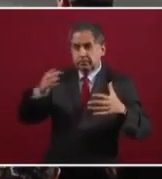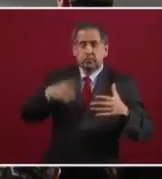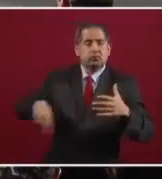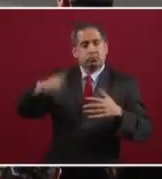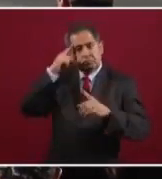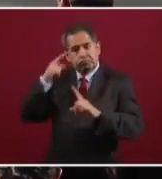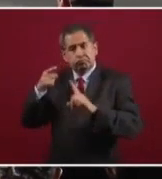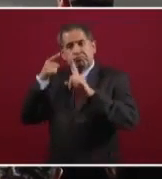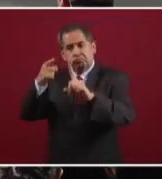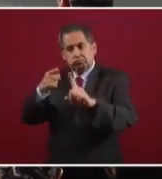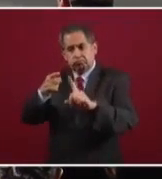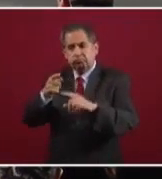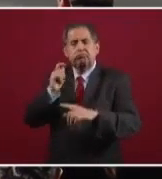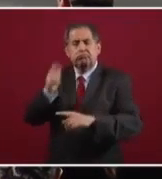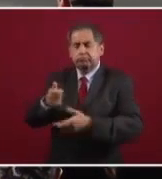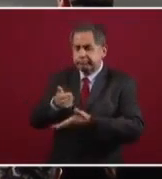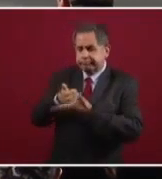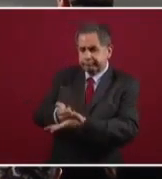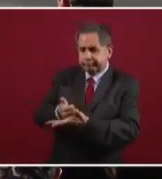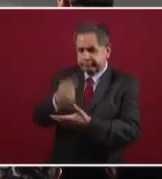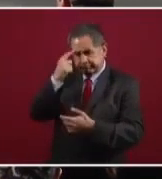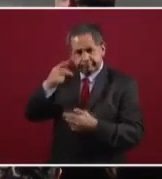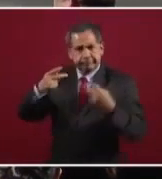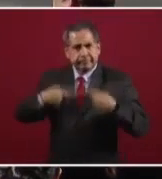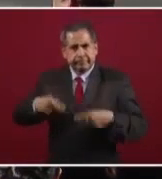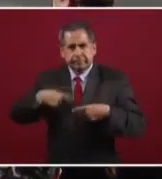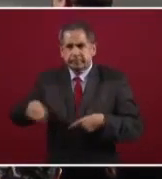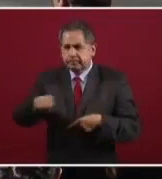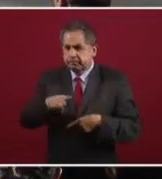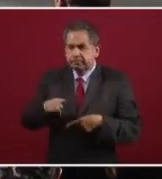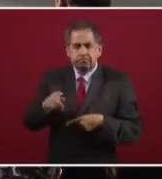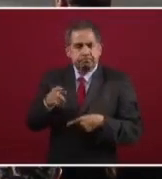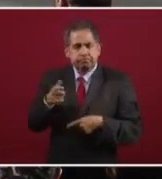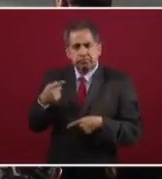Nuestra meta es ayudar a que la gente invierta